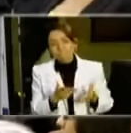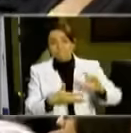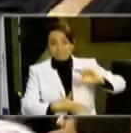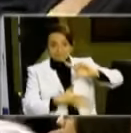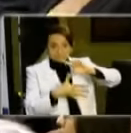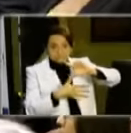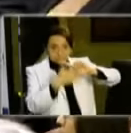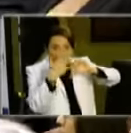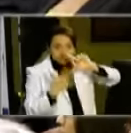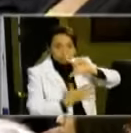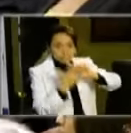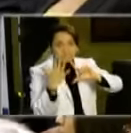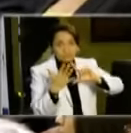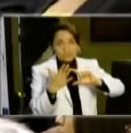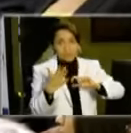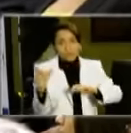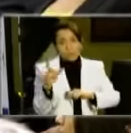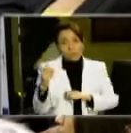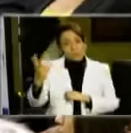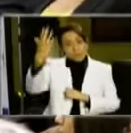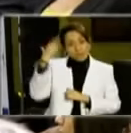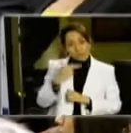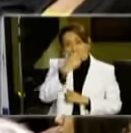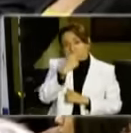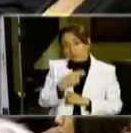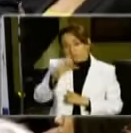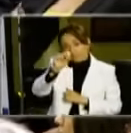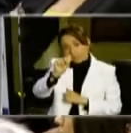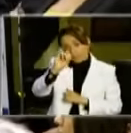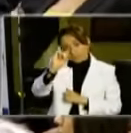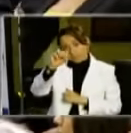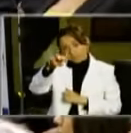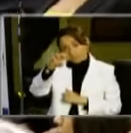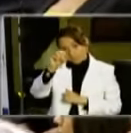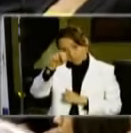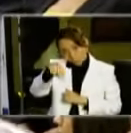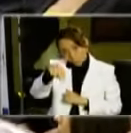libertador de América, Simón Bolívar, dejando atrás las